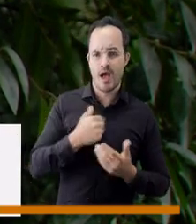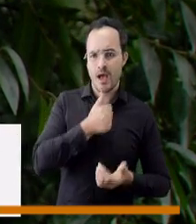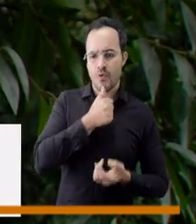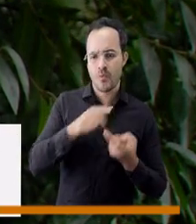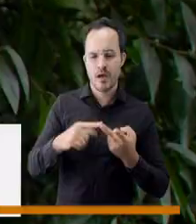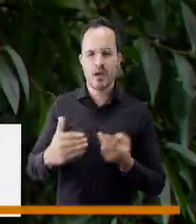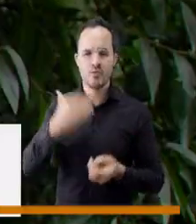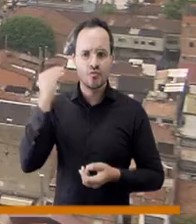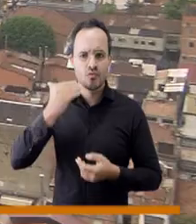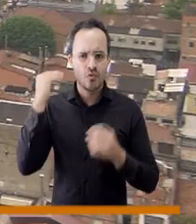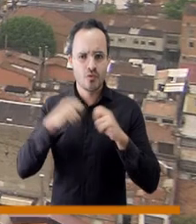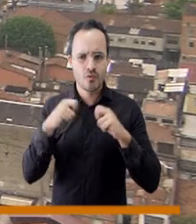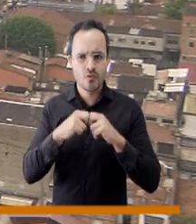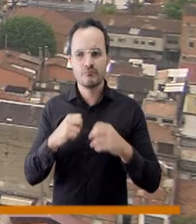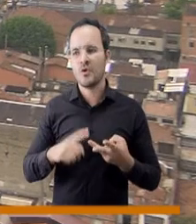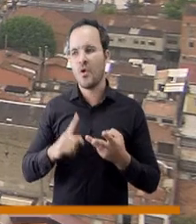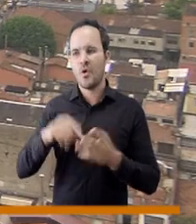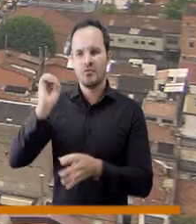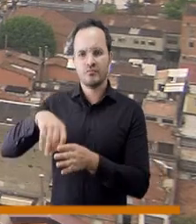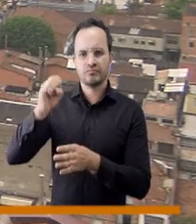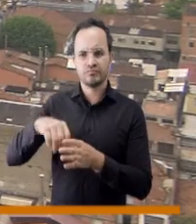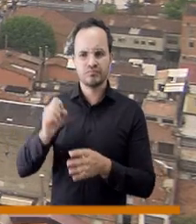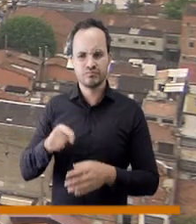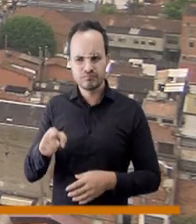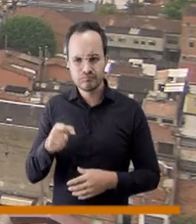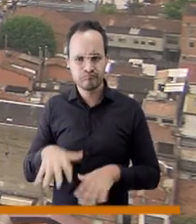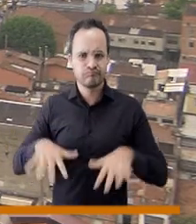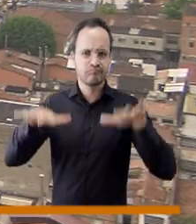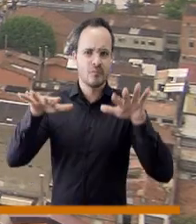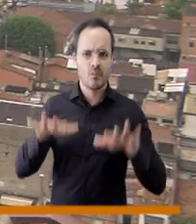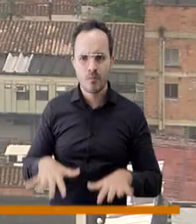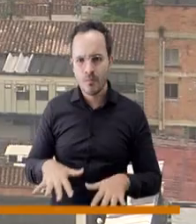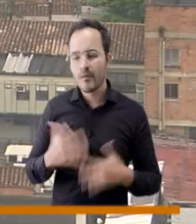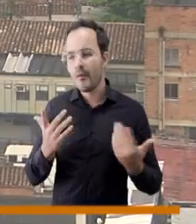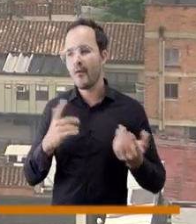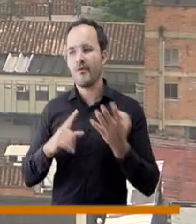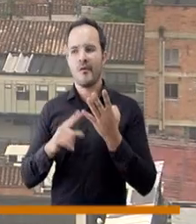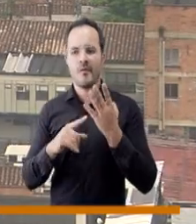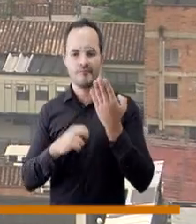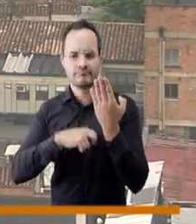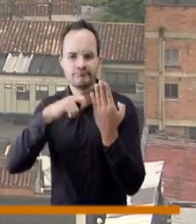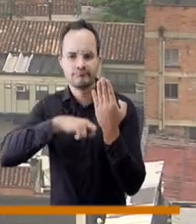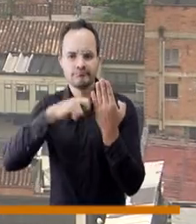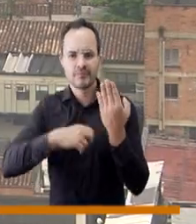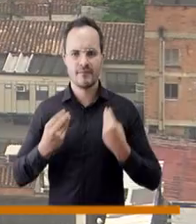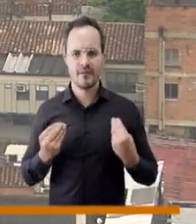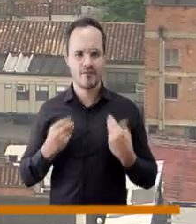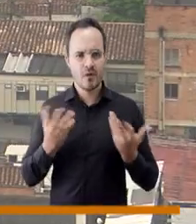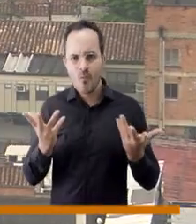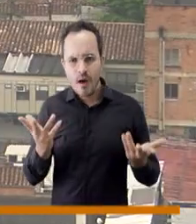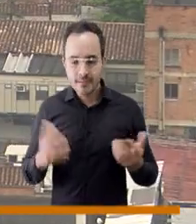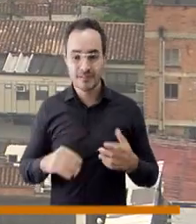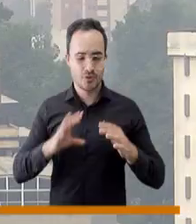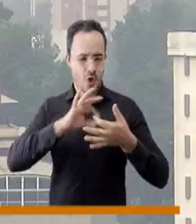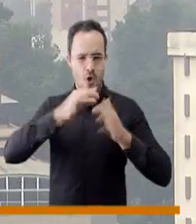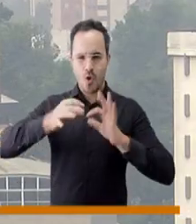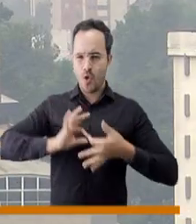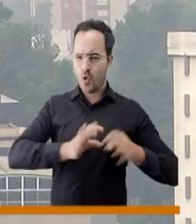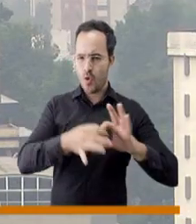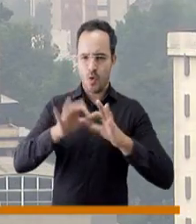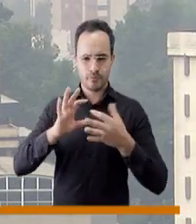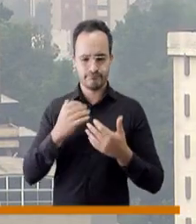la generación de residuos, la forma de alimentarse, el extracto socioeconómico en el cual tú habitas. Eso permite